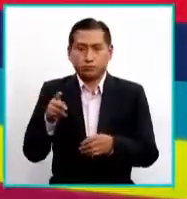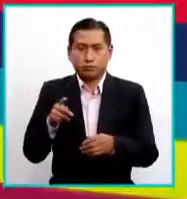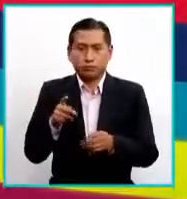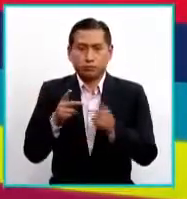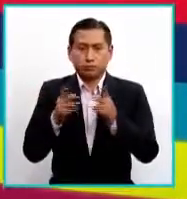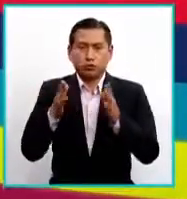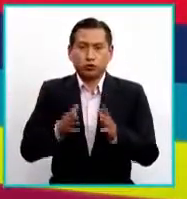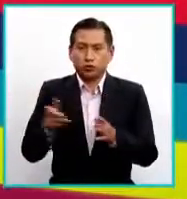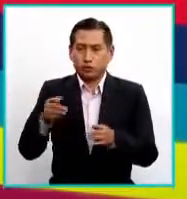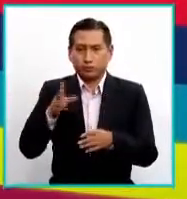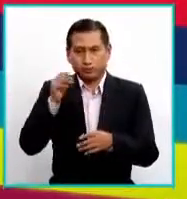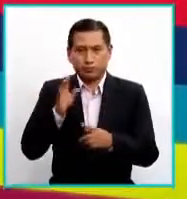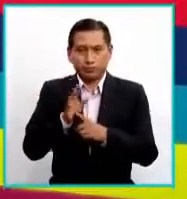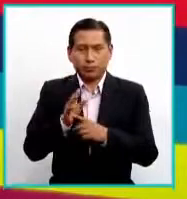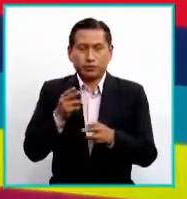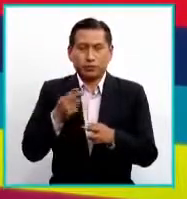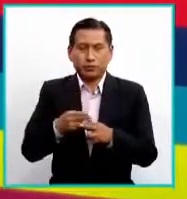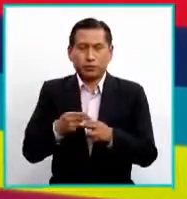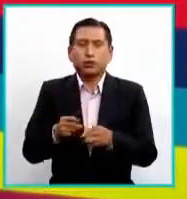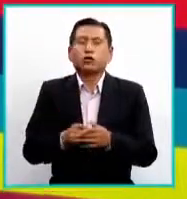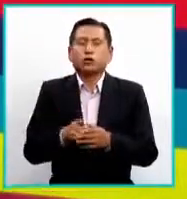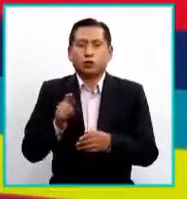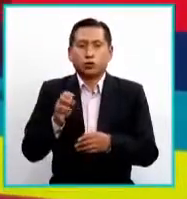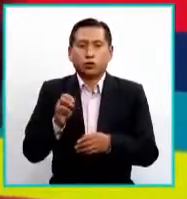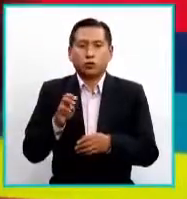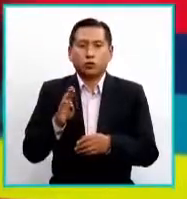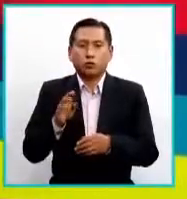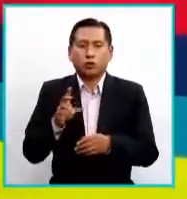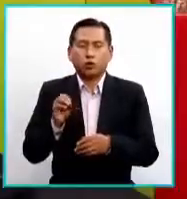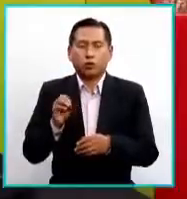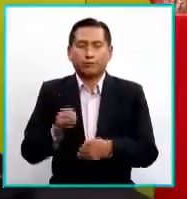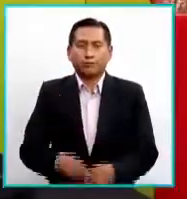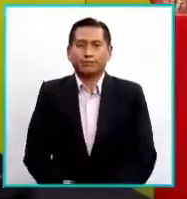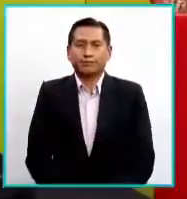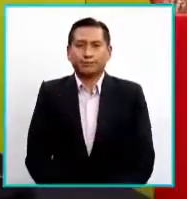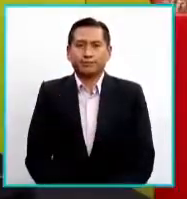Humberto y Porres Salinas, y se llama Torgullo. Perfecto.